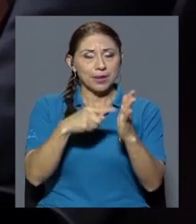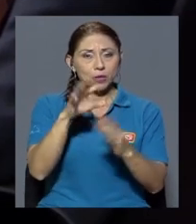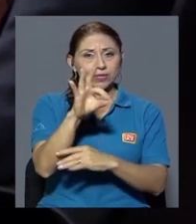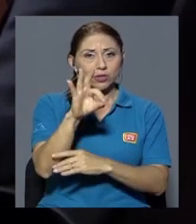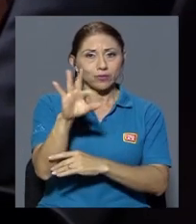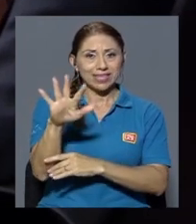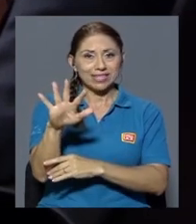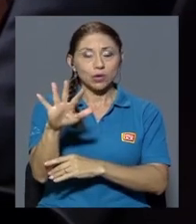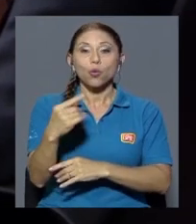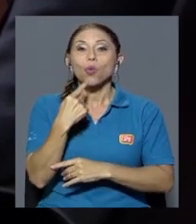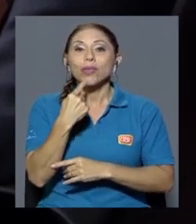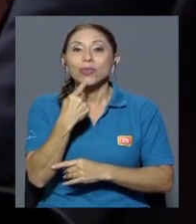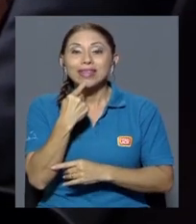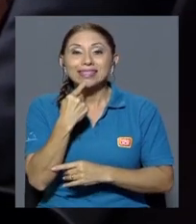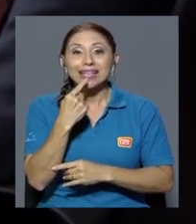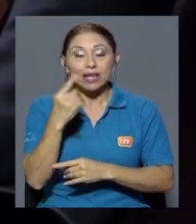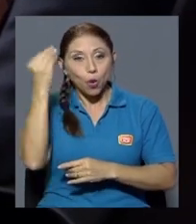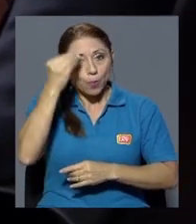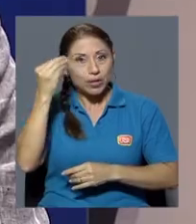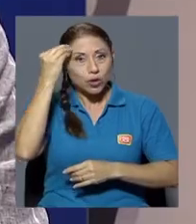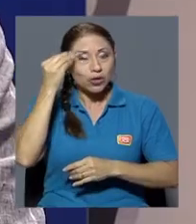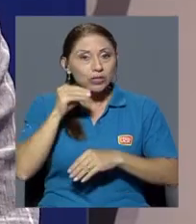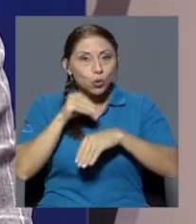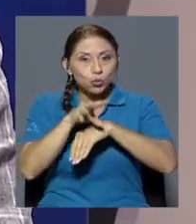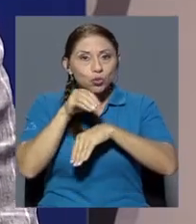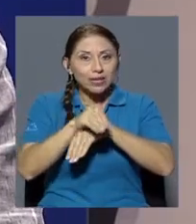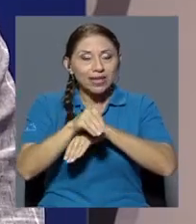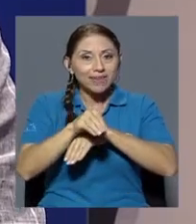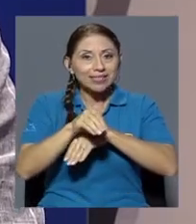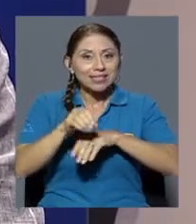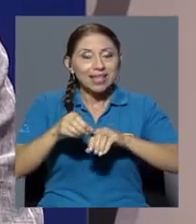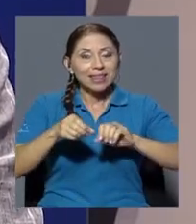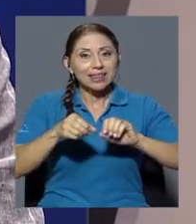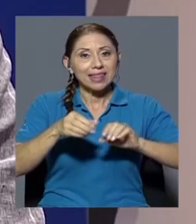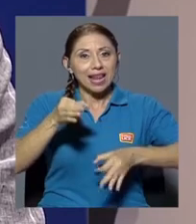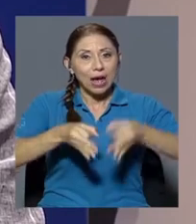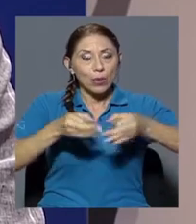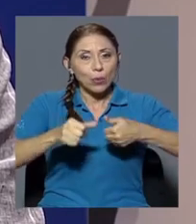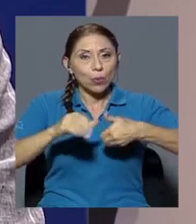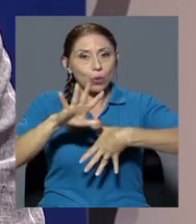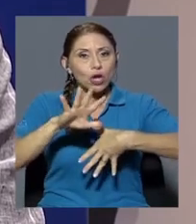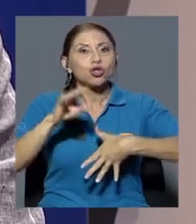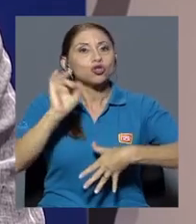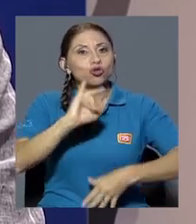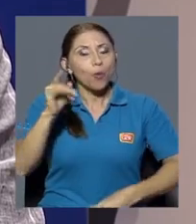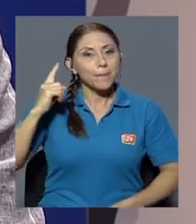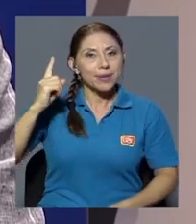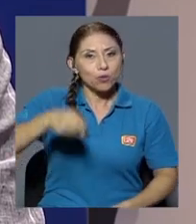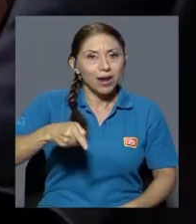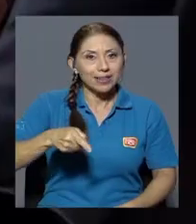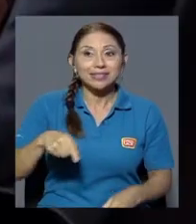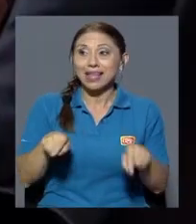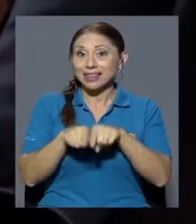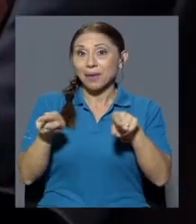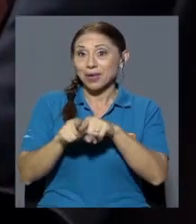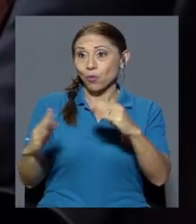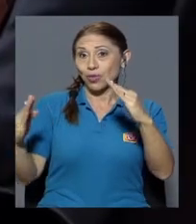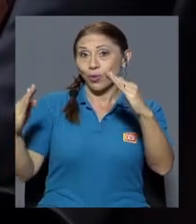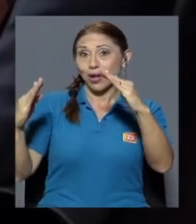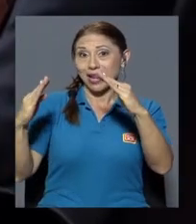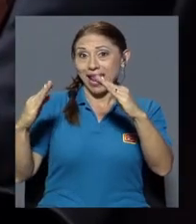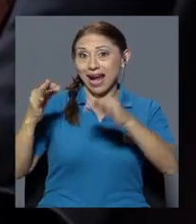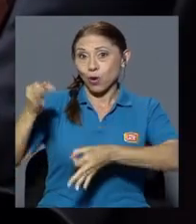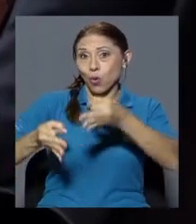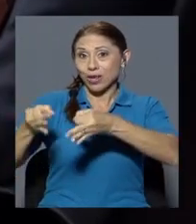opiniones consultivas son vinculantes troya las ciudades del pasado cuando la corte viene y tiene casa exacto y